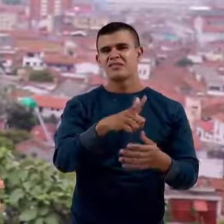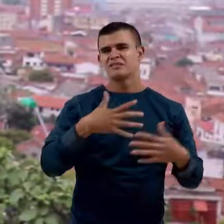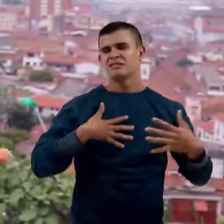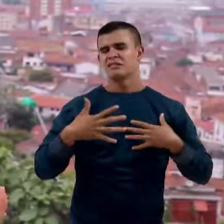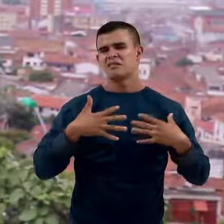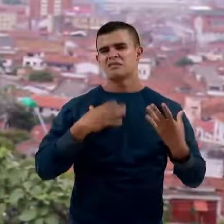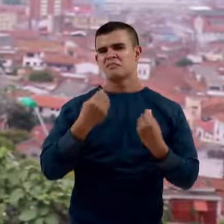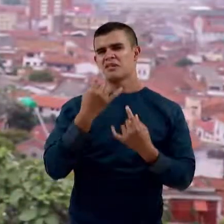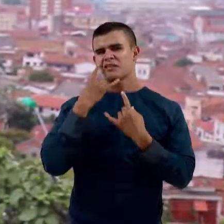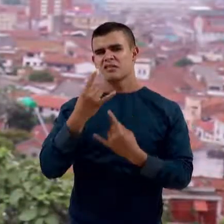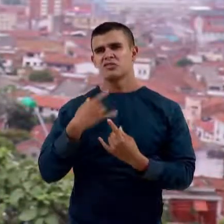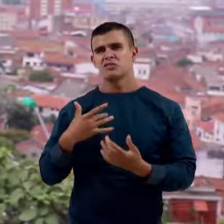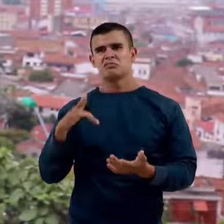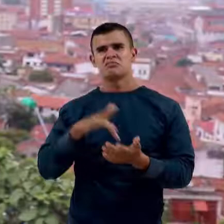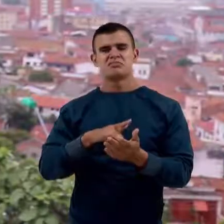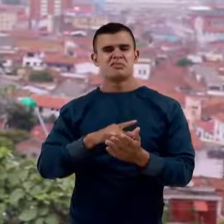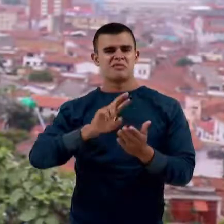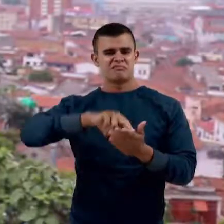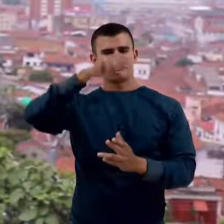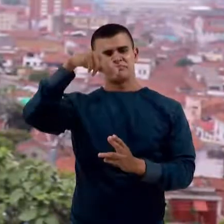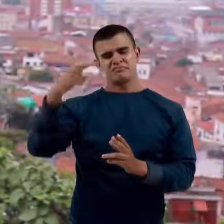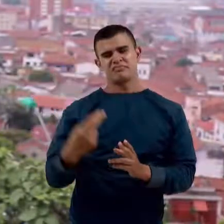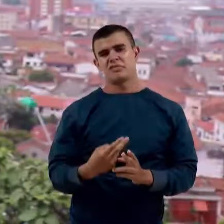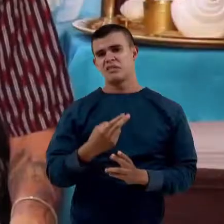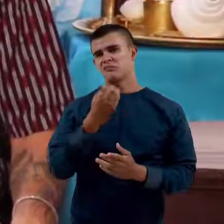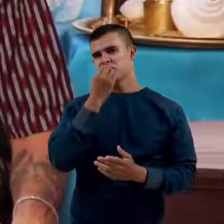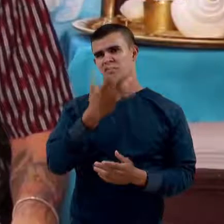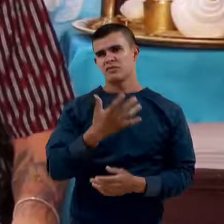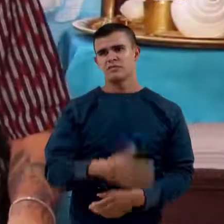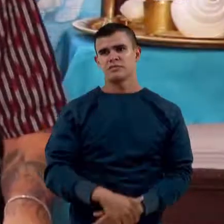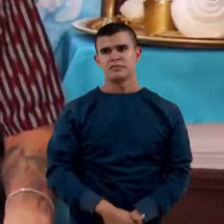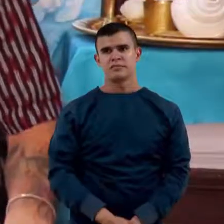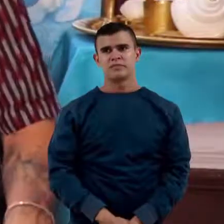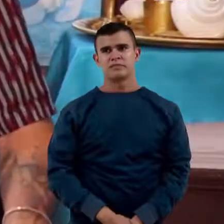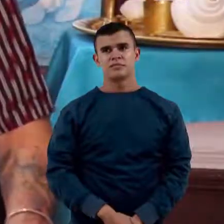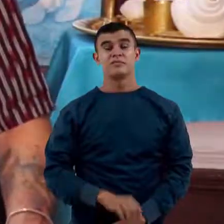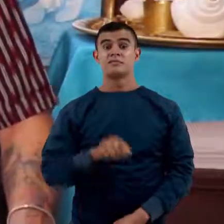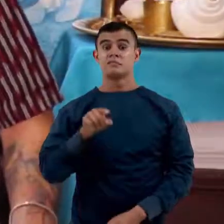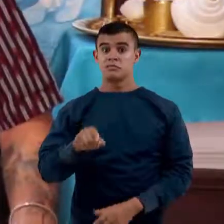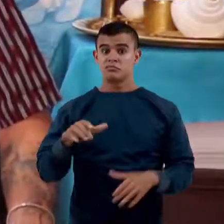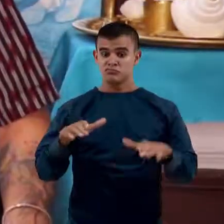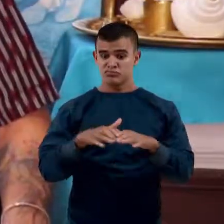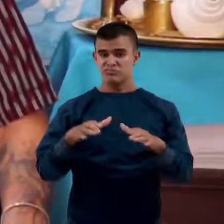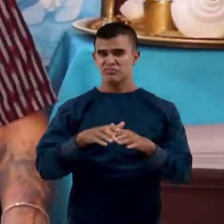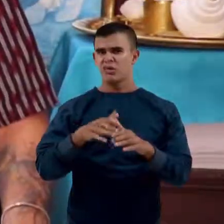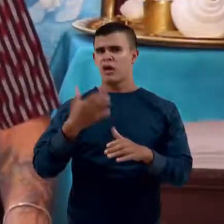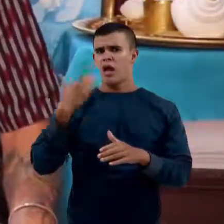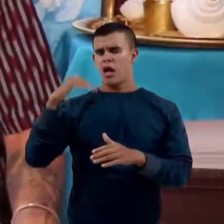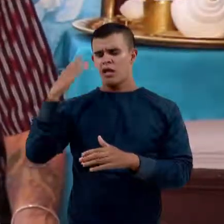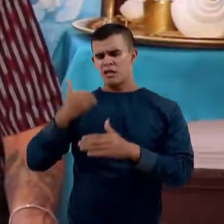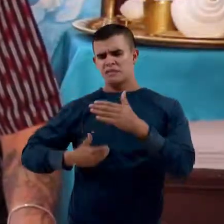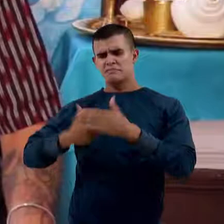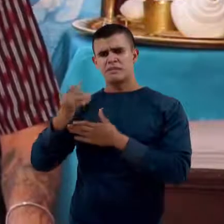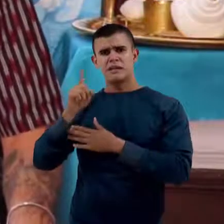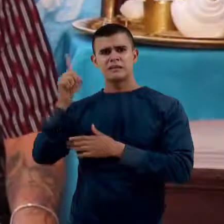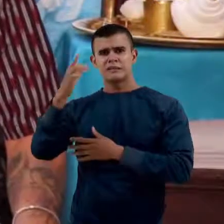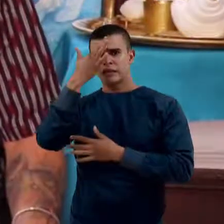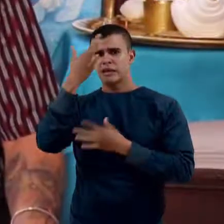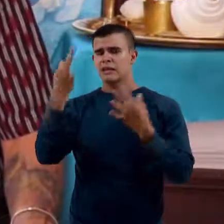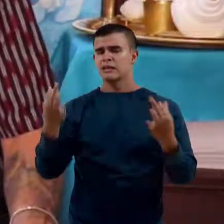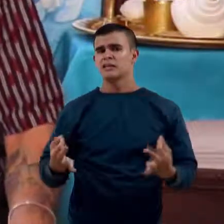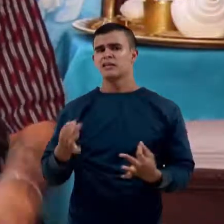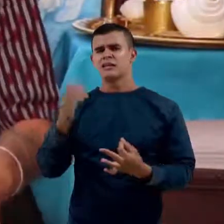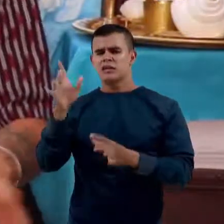hacer parte de acrobacia o cositas así, es muy bonito. Mahaprabhu inicia este movimiento en la India, en un pueblito llamado